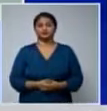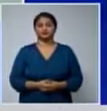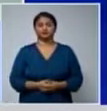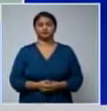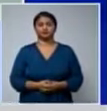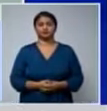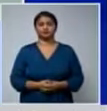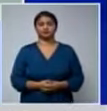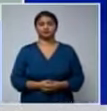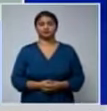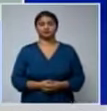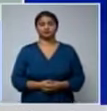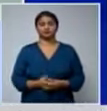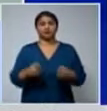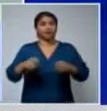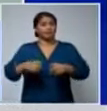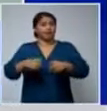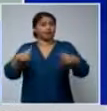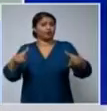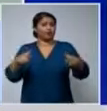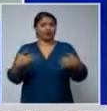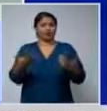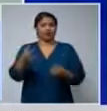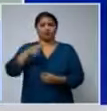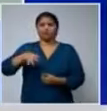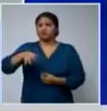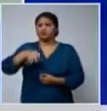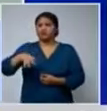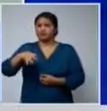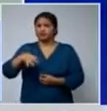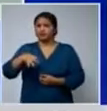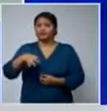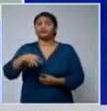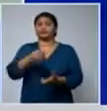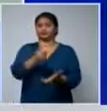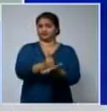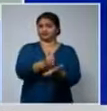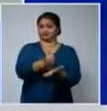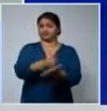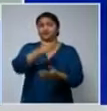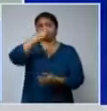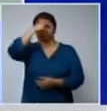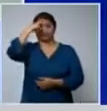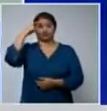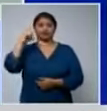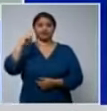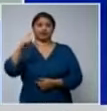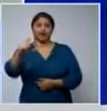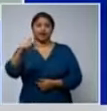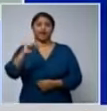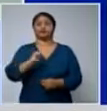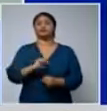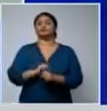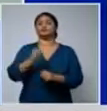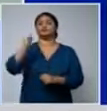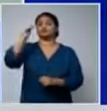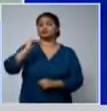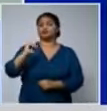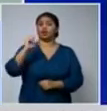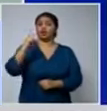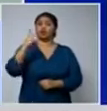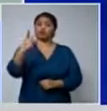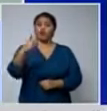y el mayor número, bueno, pues en el municipio cabecera, Santa Clara, Caibarillén 2 y Camajuaní